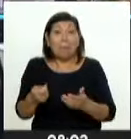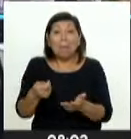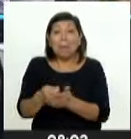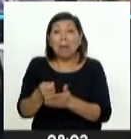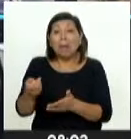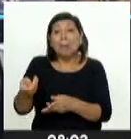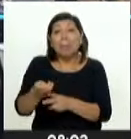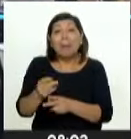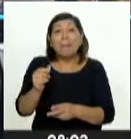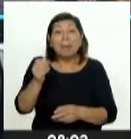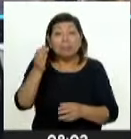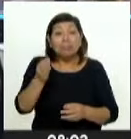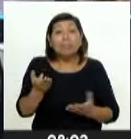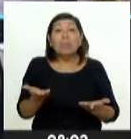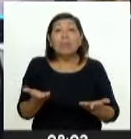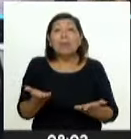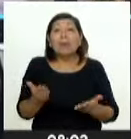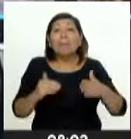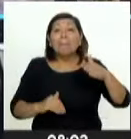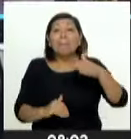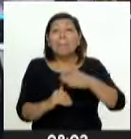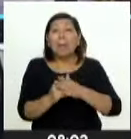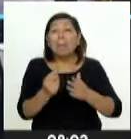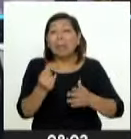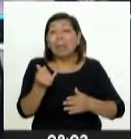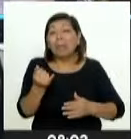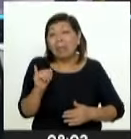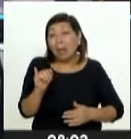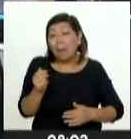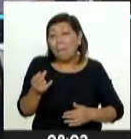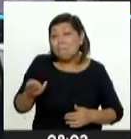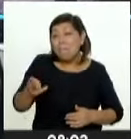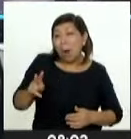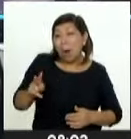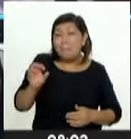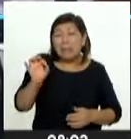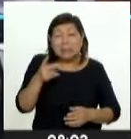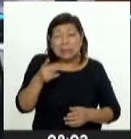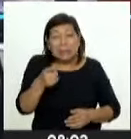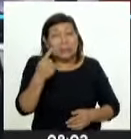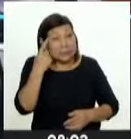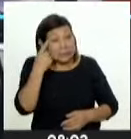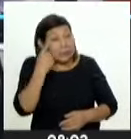tener acceso al crédito formal por ese tope de las tasas de interés, ¿no? Así que hay que mirarlo con pinzas